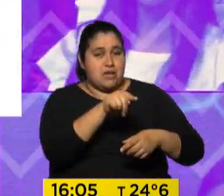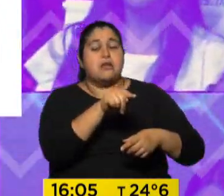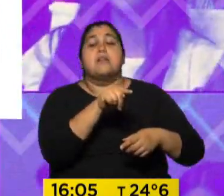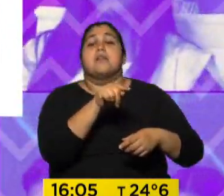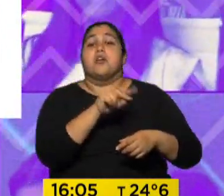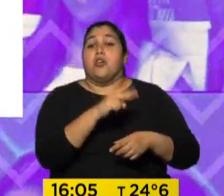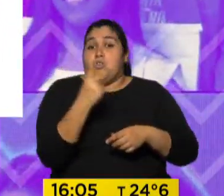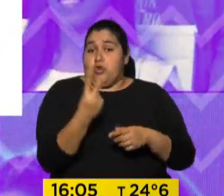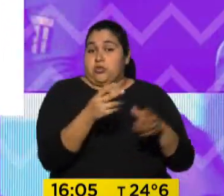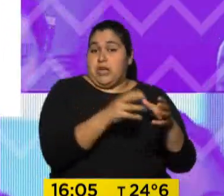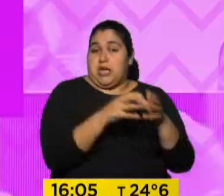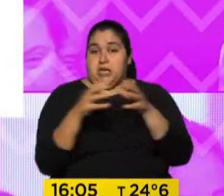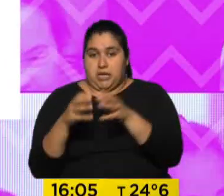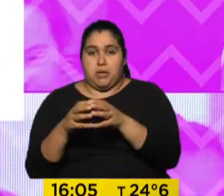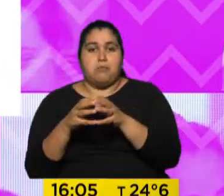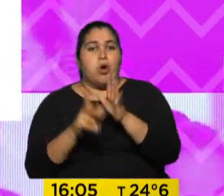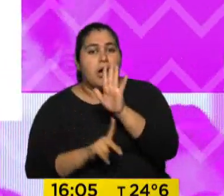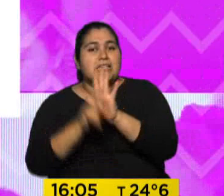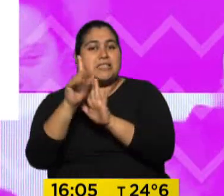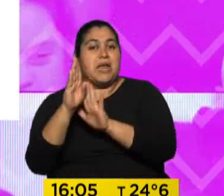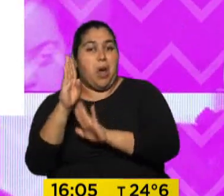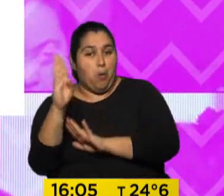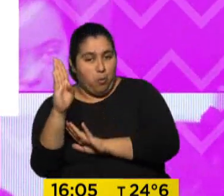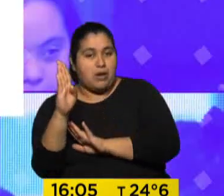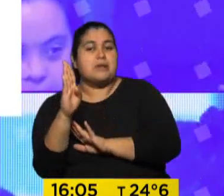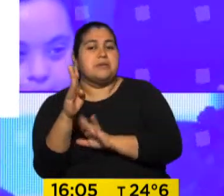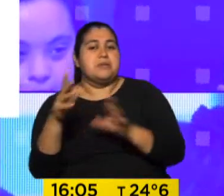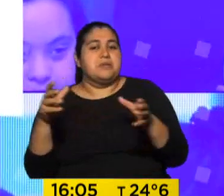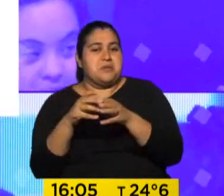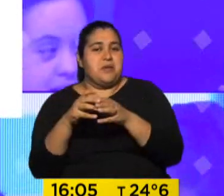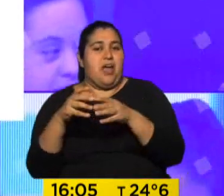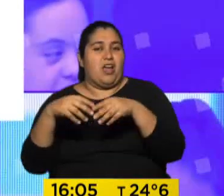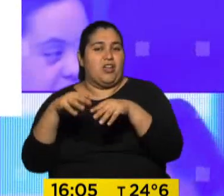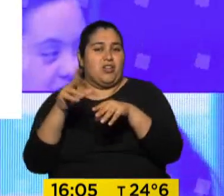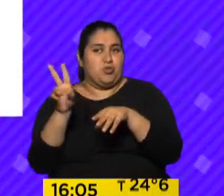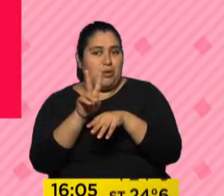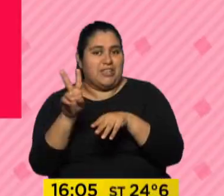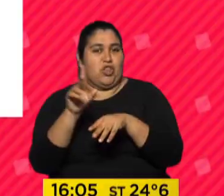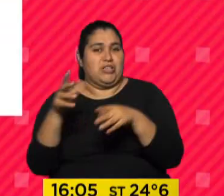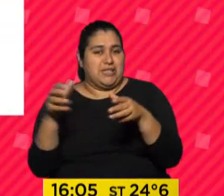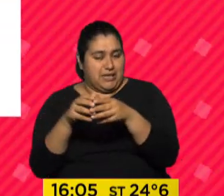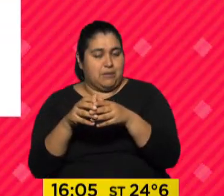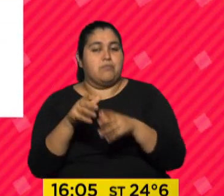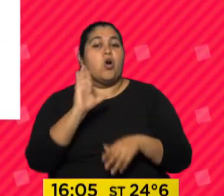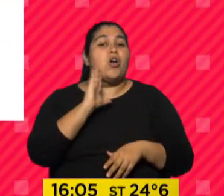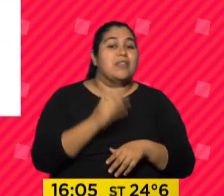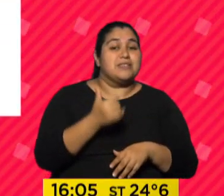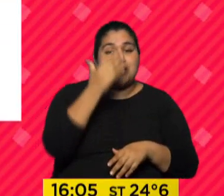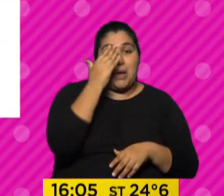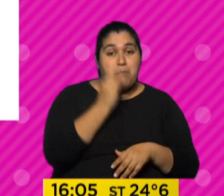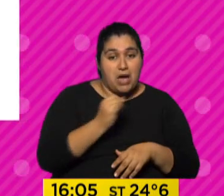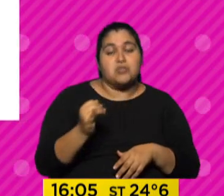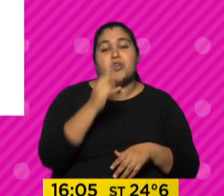vez, 2 equipos descienden a la Primera División B, compuesta de 22 equipos. El 16 de marzo